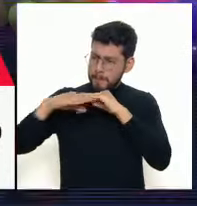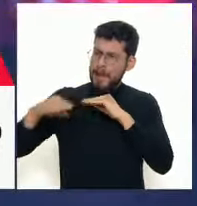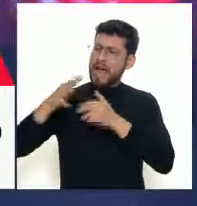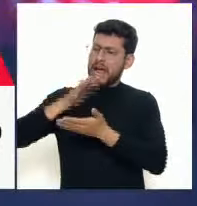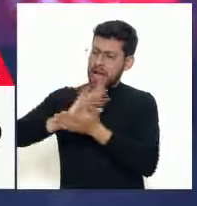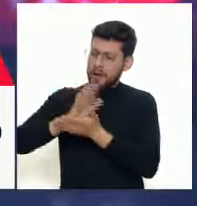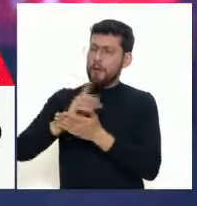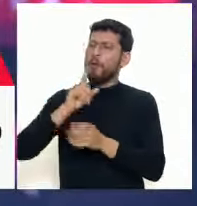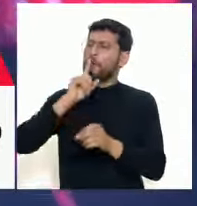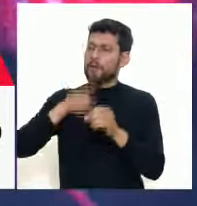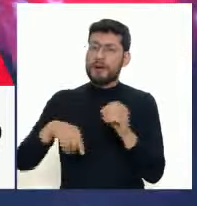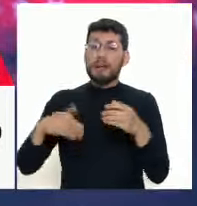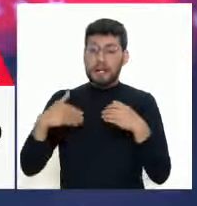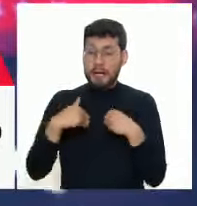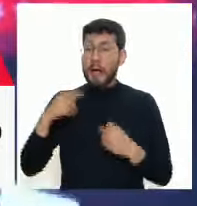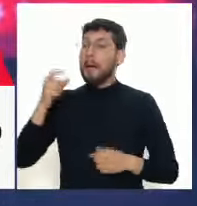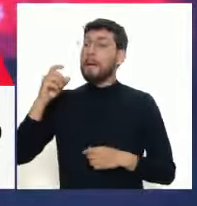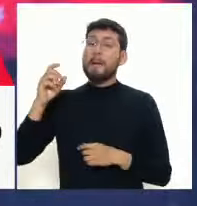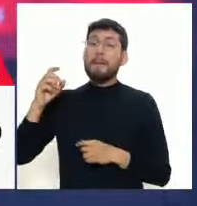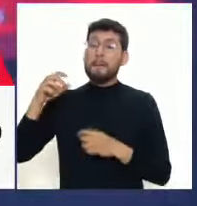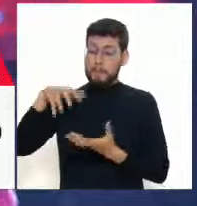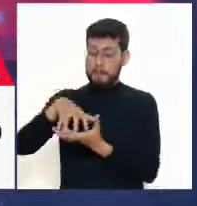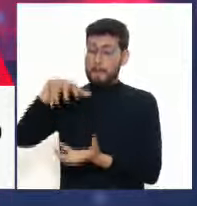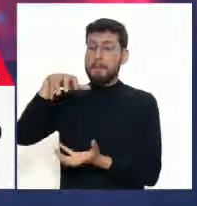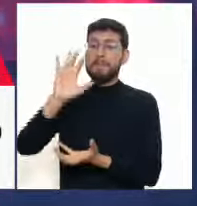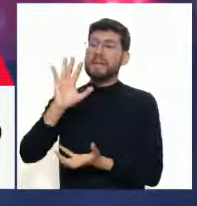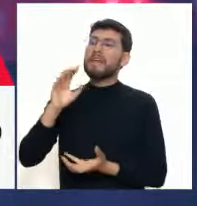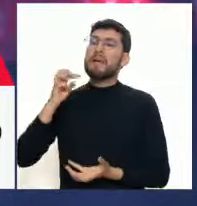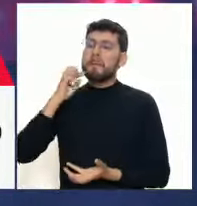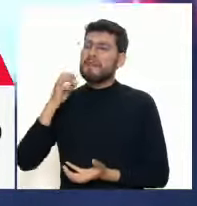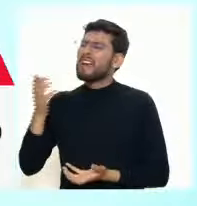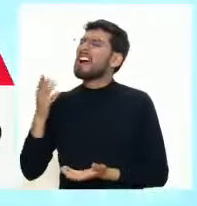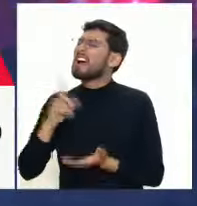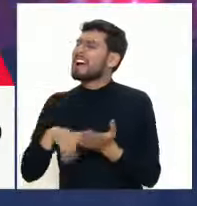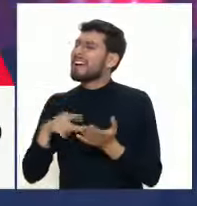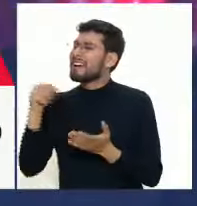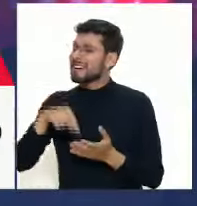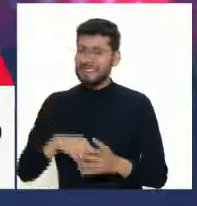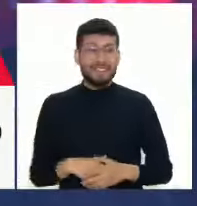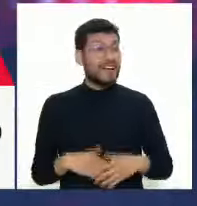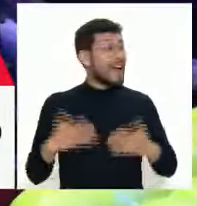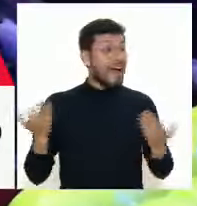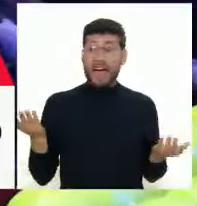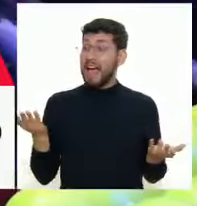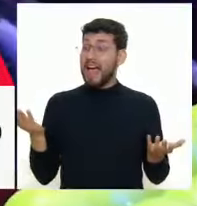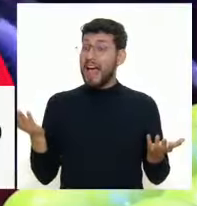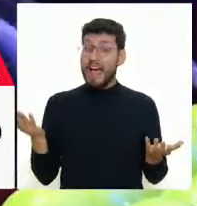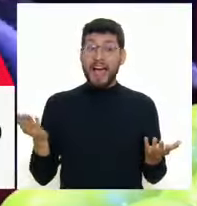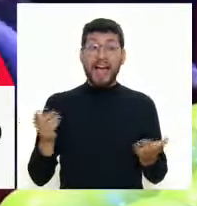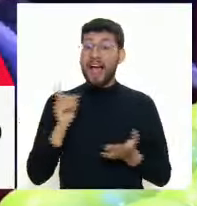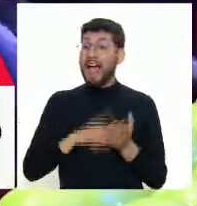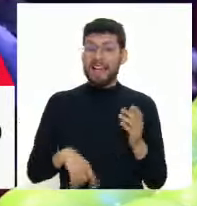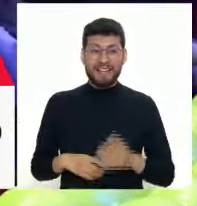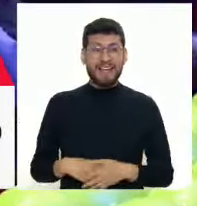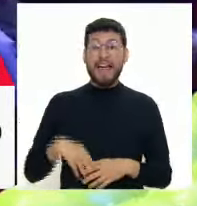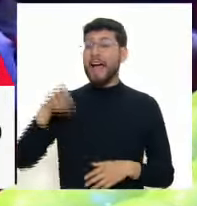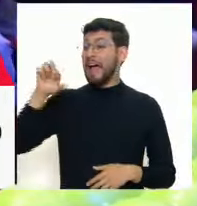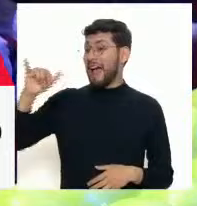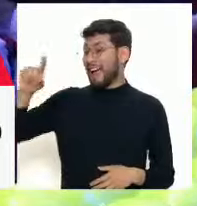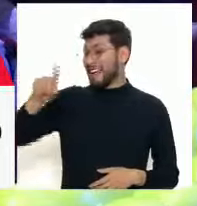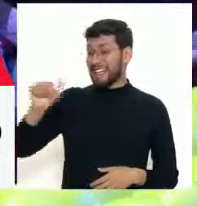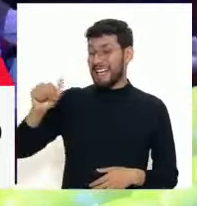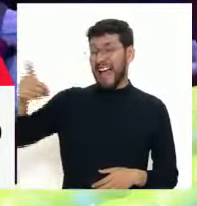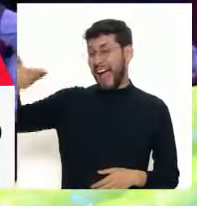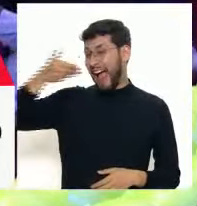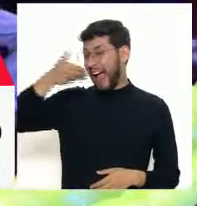tomate, algunos le ponen piña. ¿Saben de qué les estoy hablando? ¡De una! ¡De una pizza!